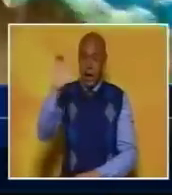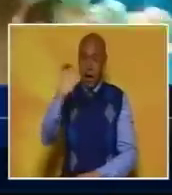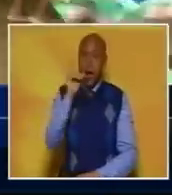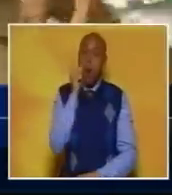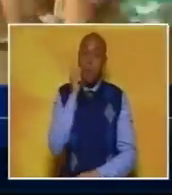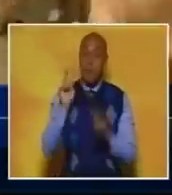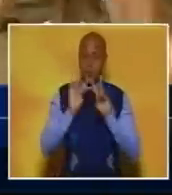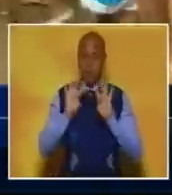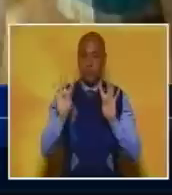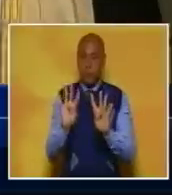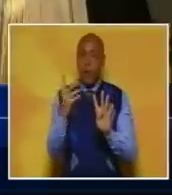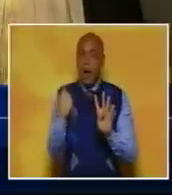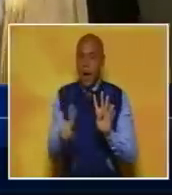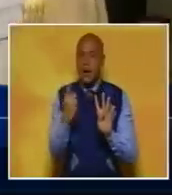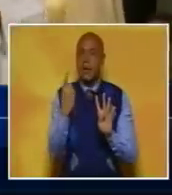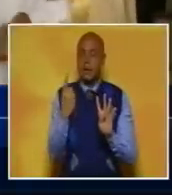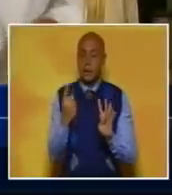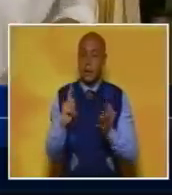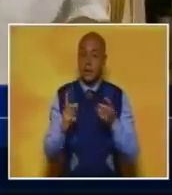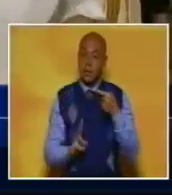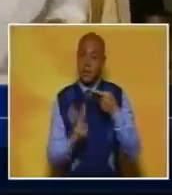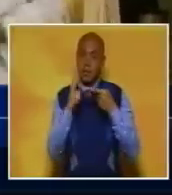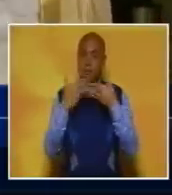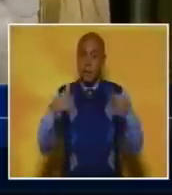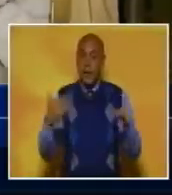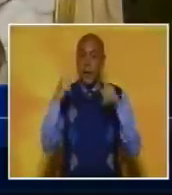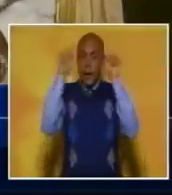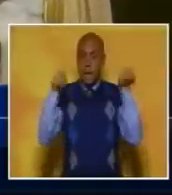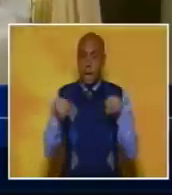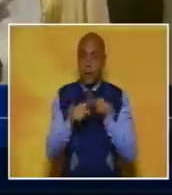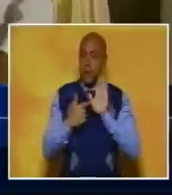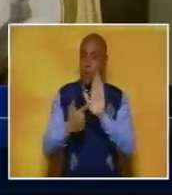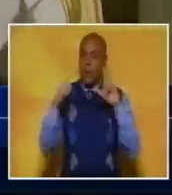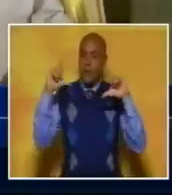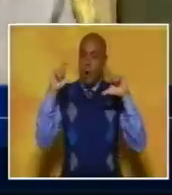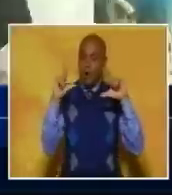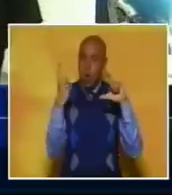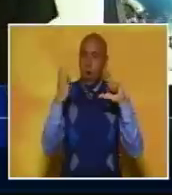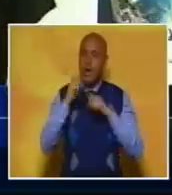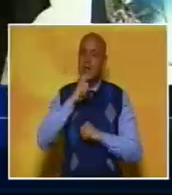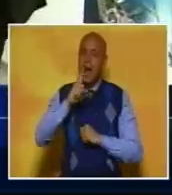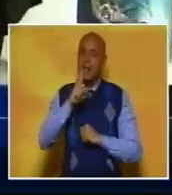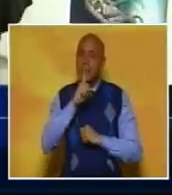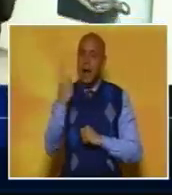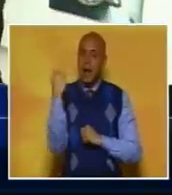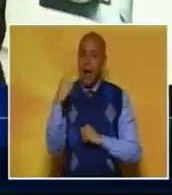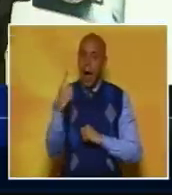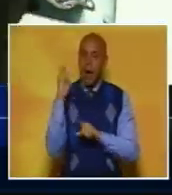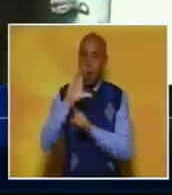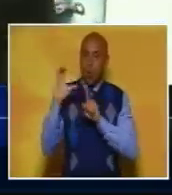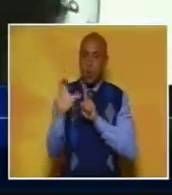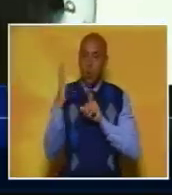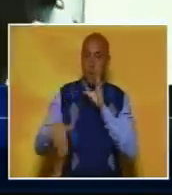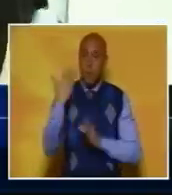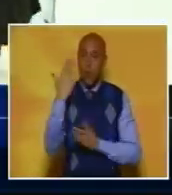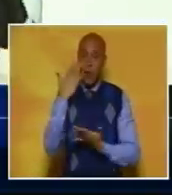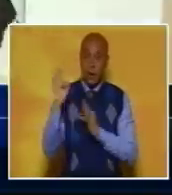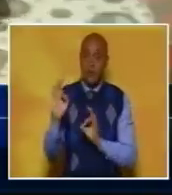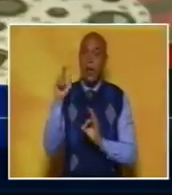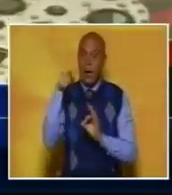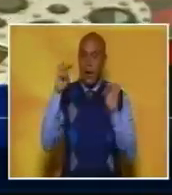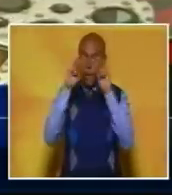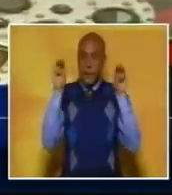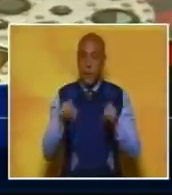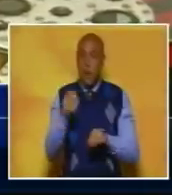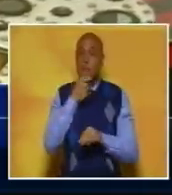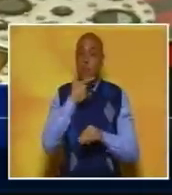Mohsin Fetais, durante la inauguración de la exposición fotográfica Qatar, Patrimonio y Modernidad en el Museo